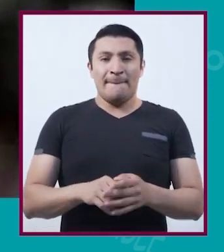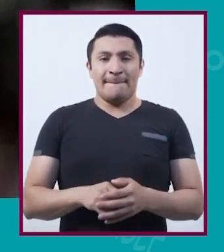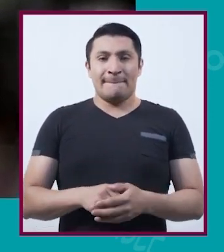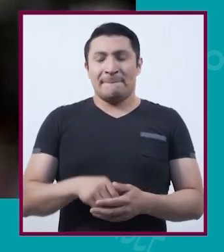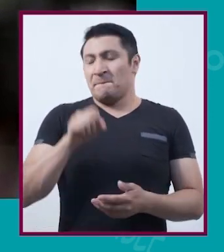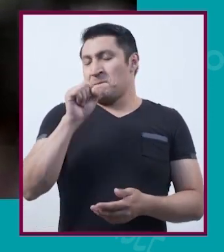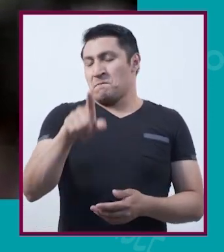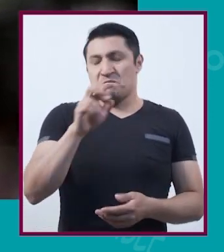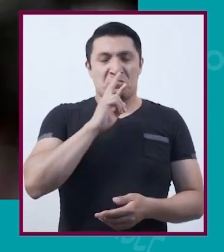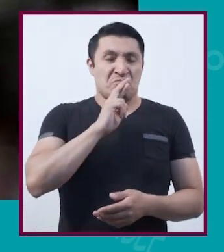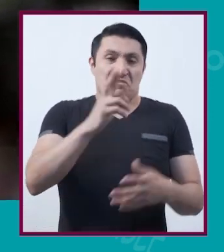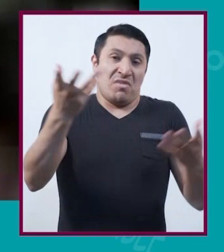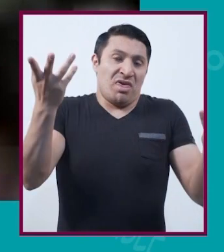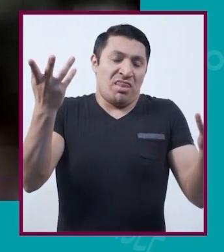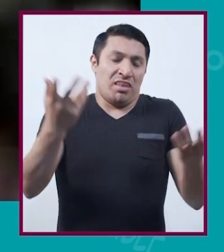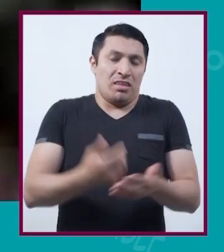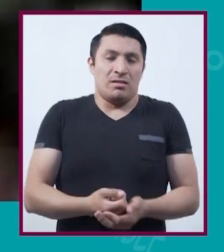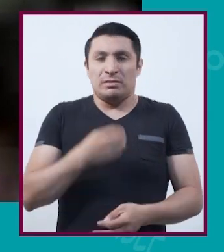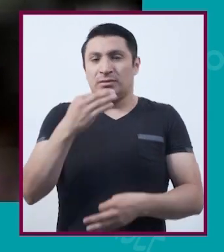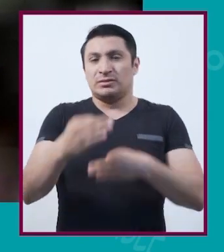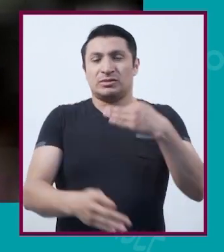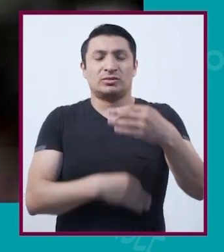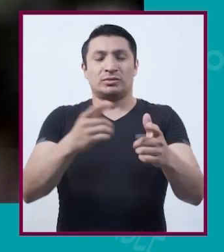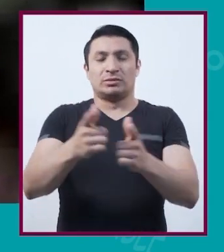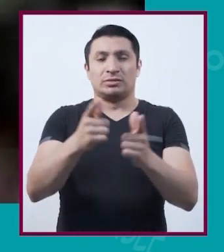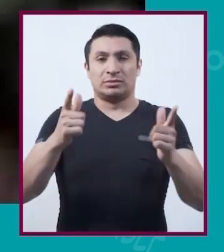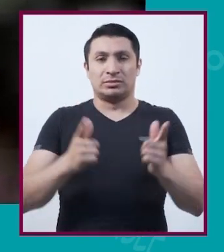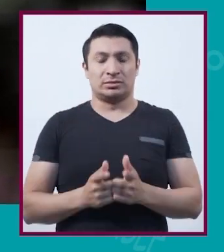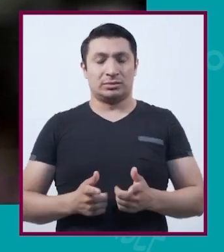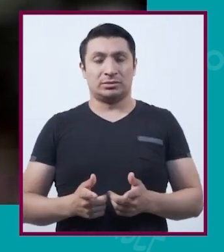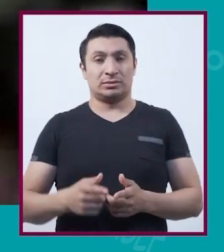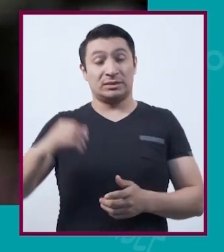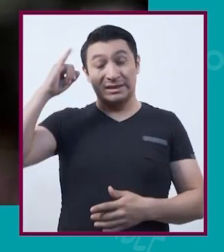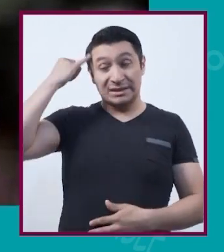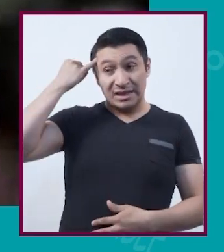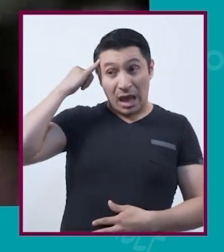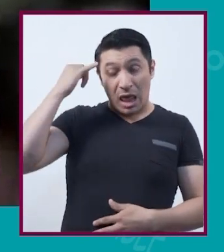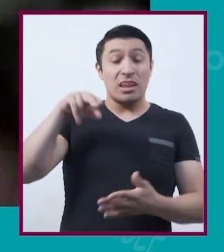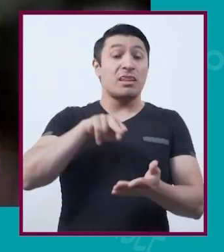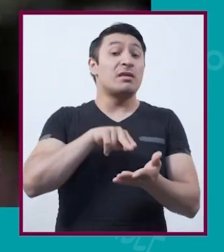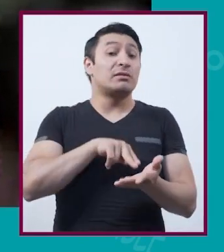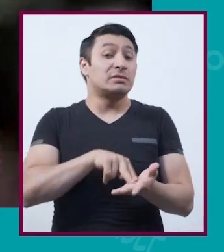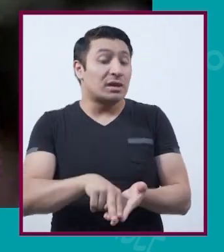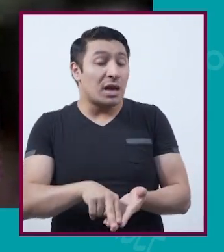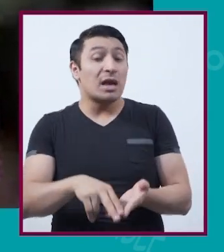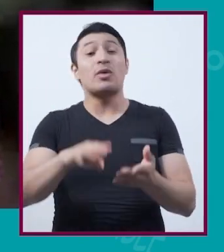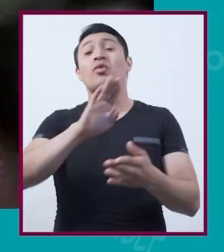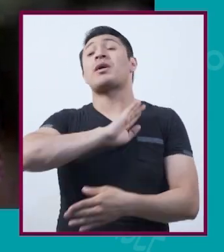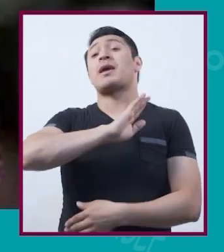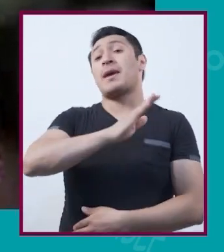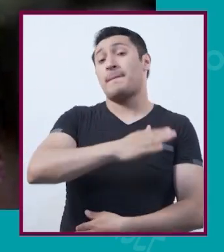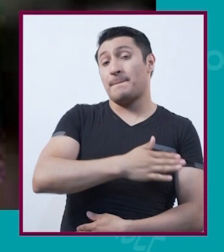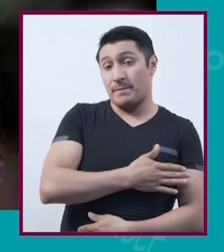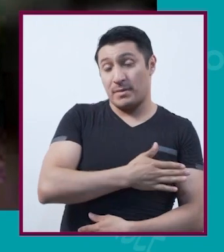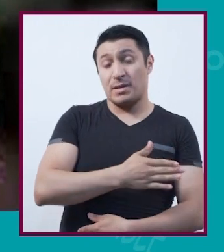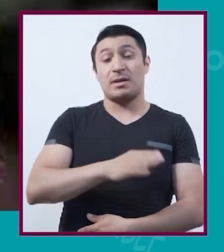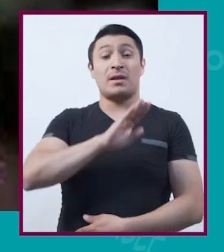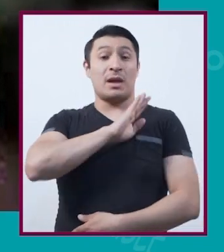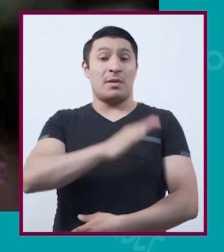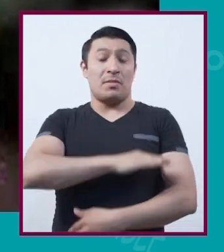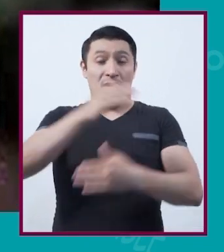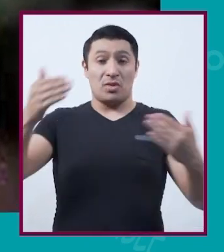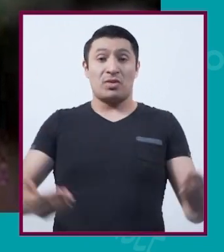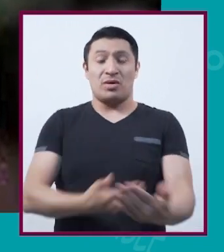aquí, todos estaban bastante bien acomodados en el régimen colonial. Era un régimen corporativo en el